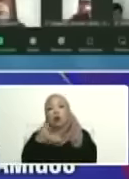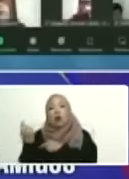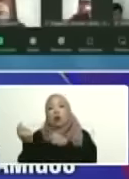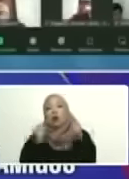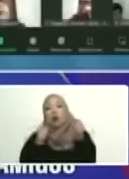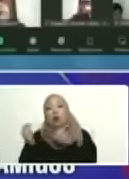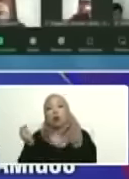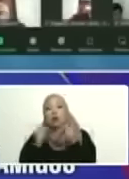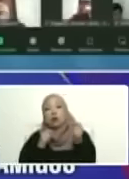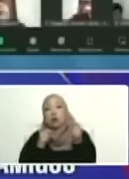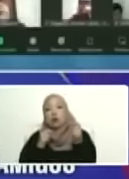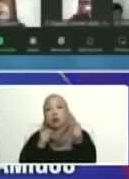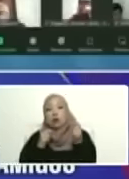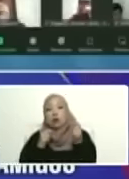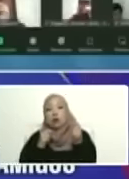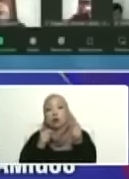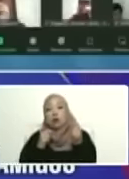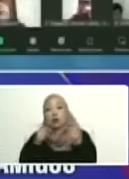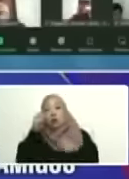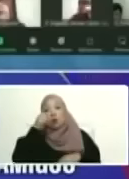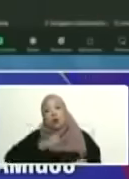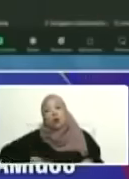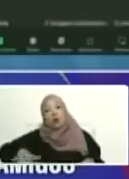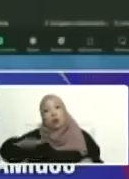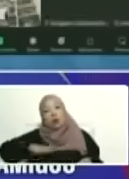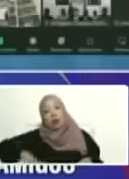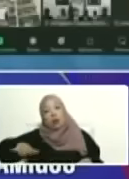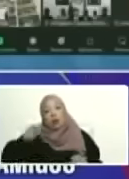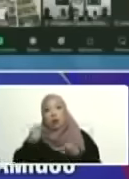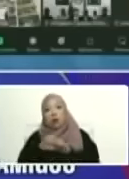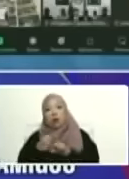cañones, la diplomacia de las cañoneras?